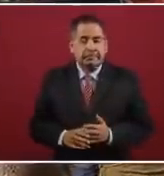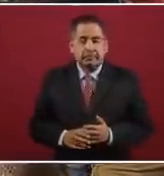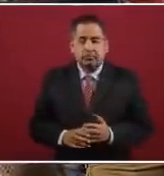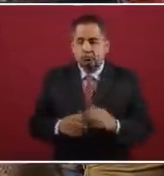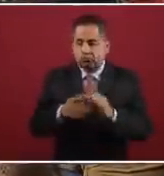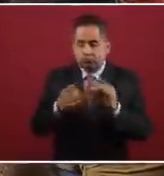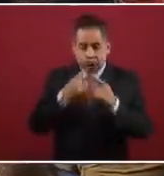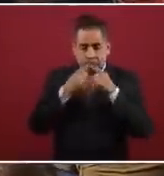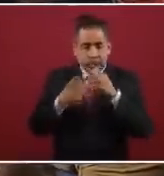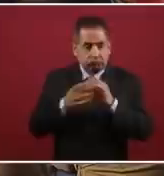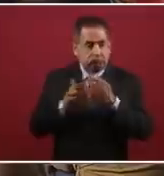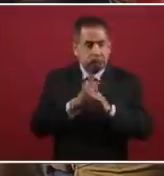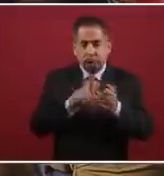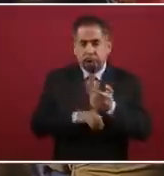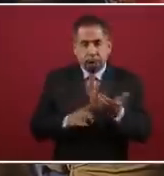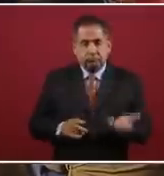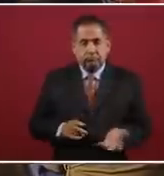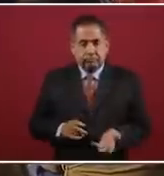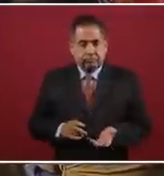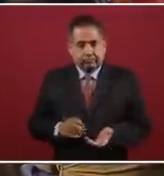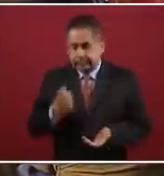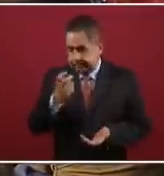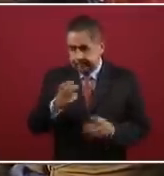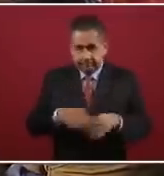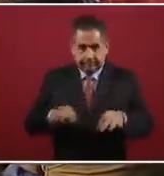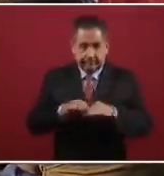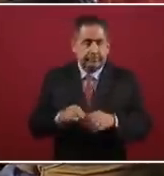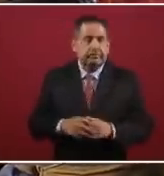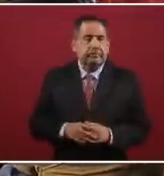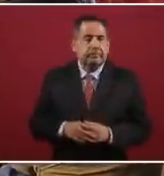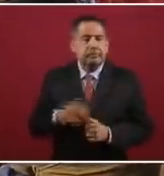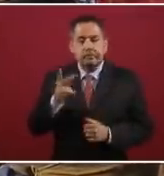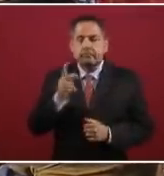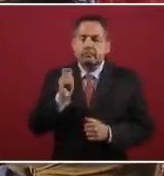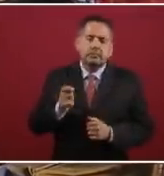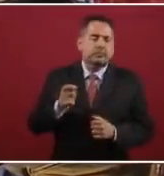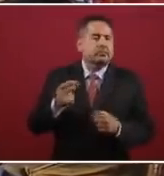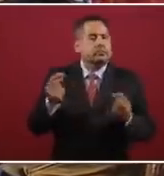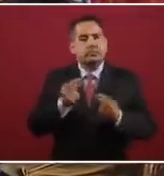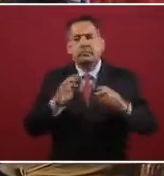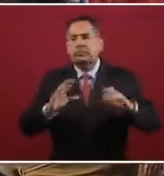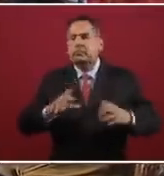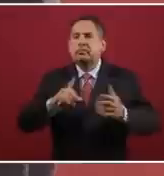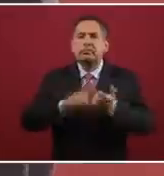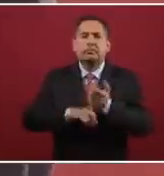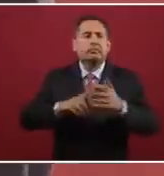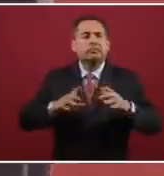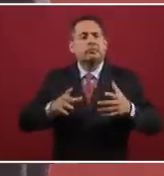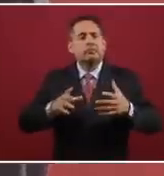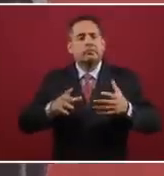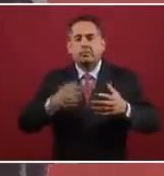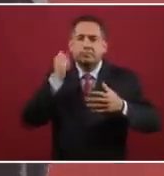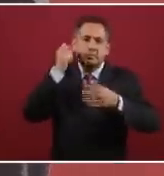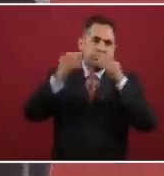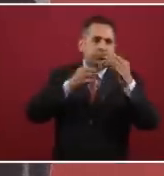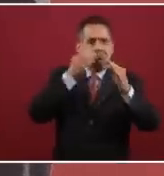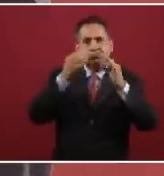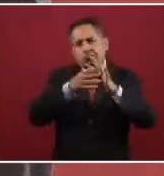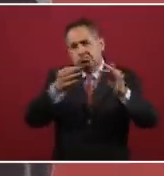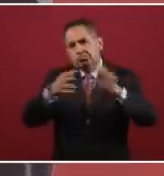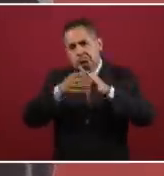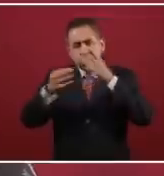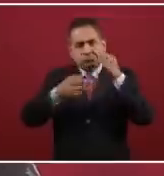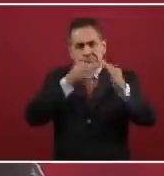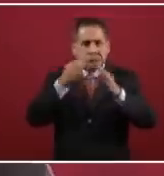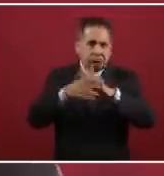no tiene que ser así necesariamente, ¿no? Pero se requiere de estas campañas que se van a